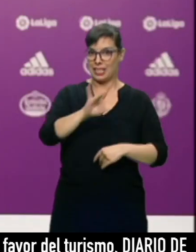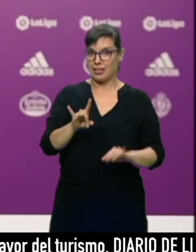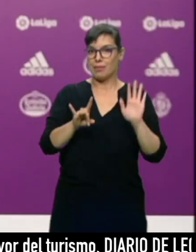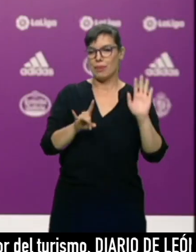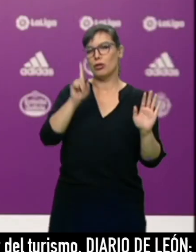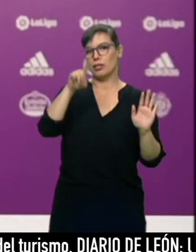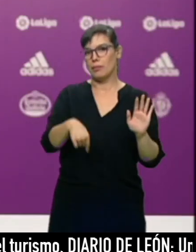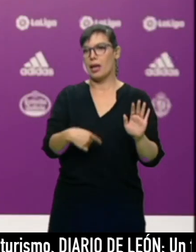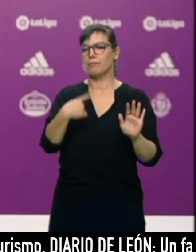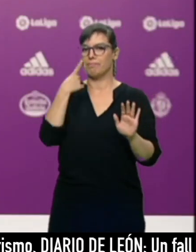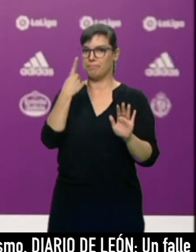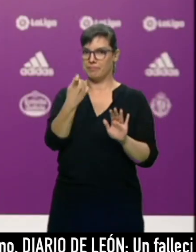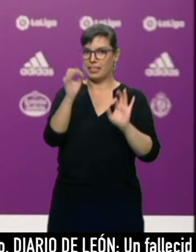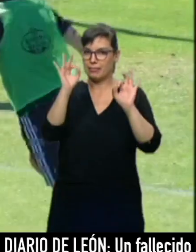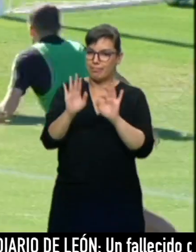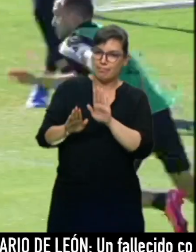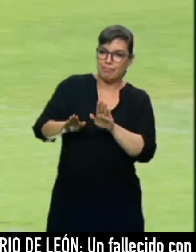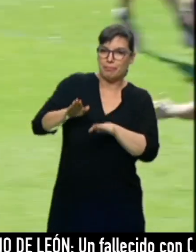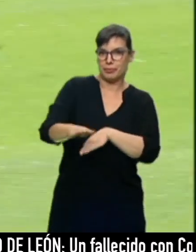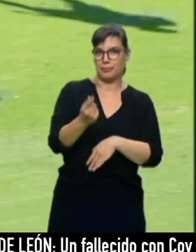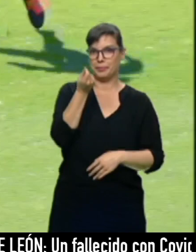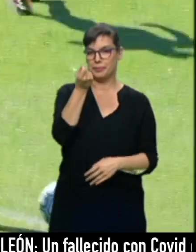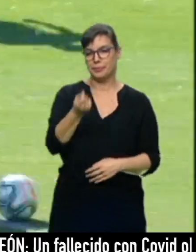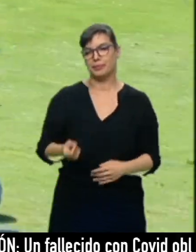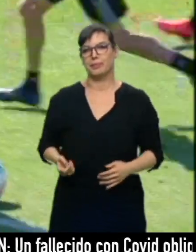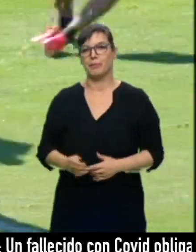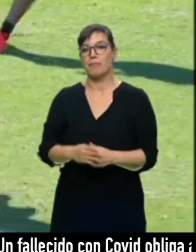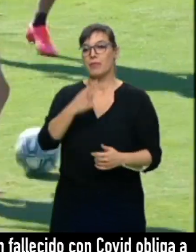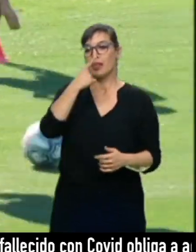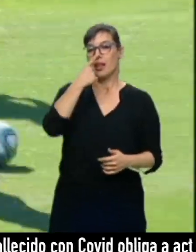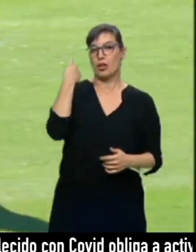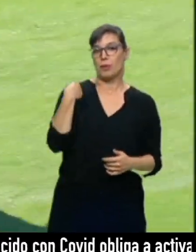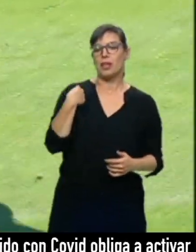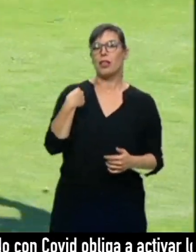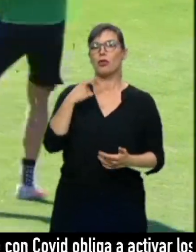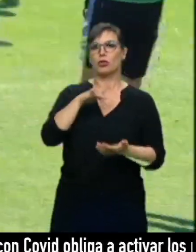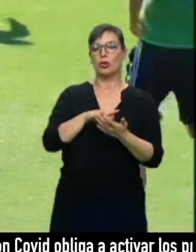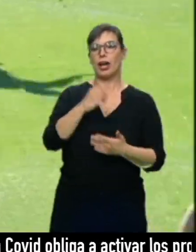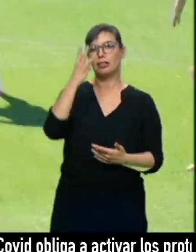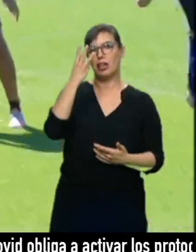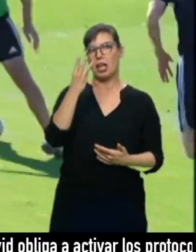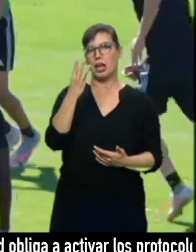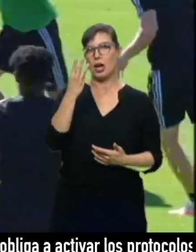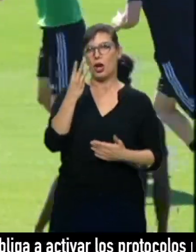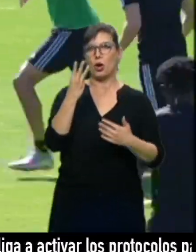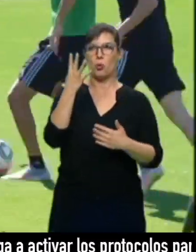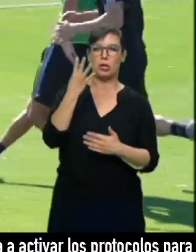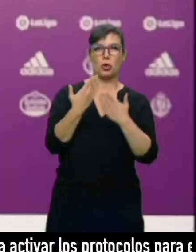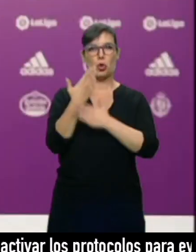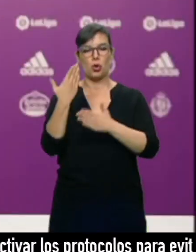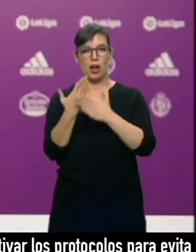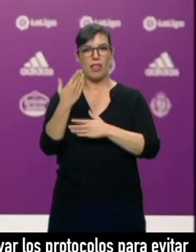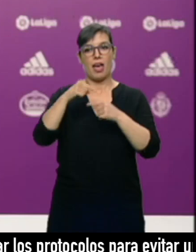sabe también que aún nos queda ese último pasito, ¿no? El año pasado estuvimos, no sé si fueron 3 o 4 jornadas en descenso, este año no hemos estado ninguna, el año pasado nos